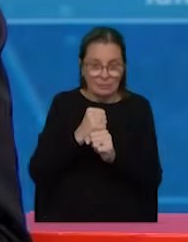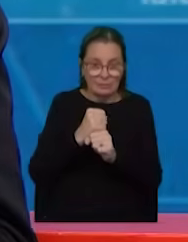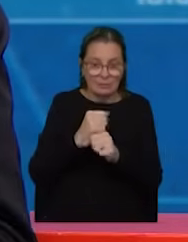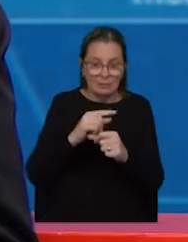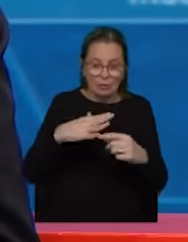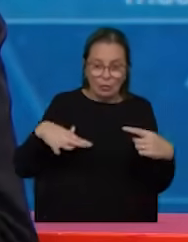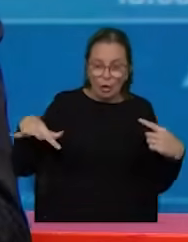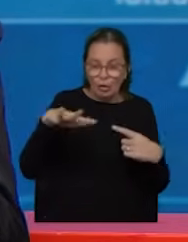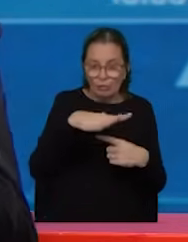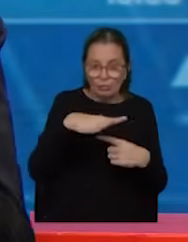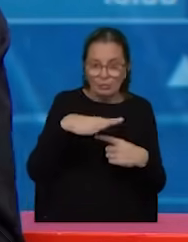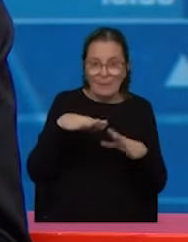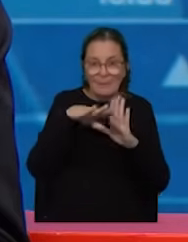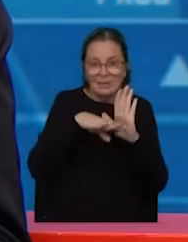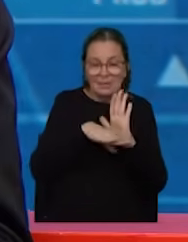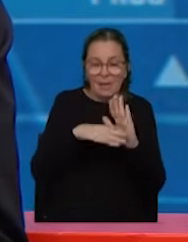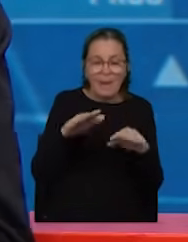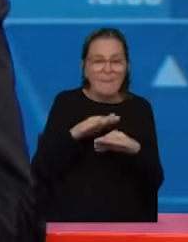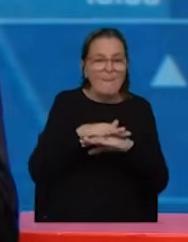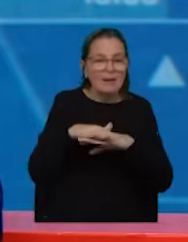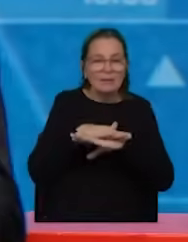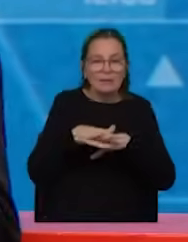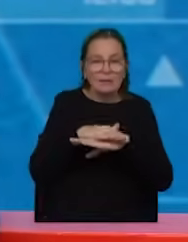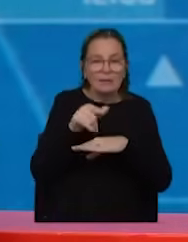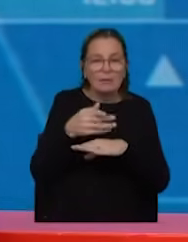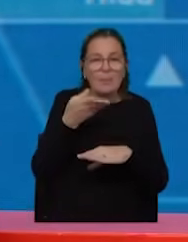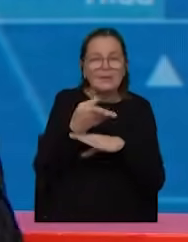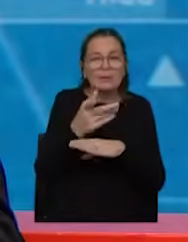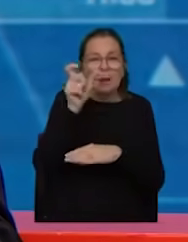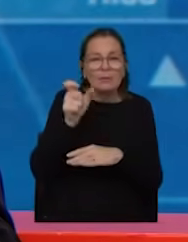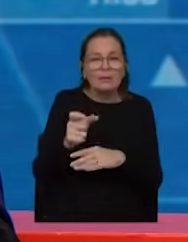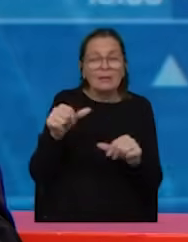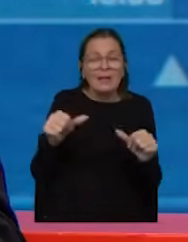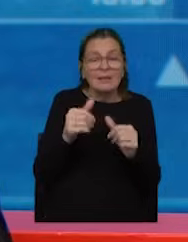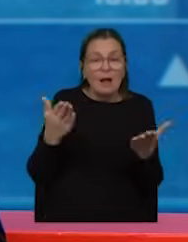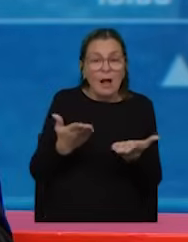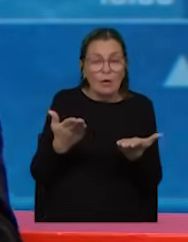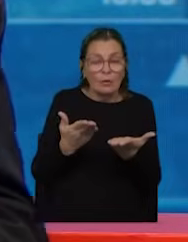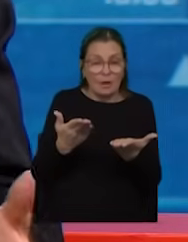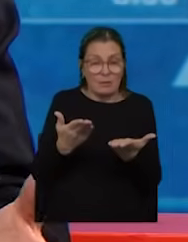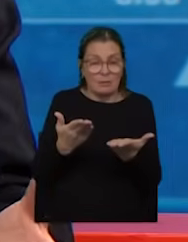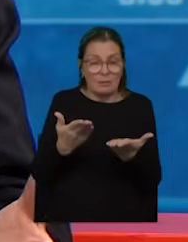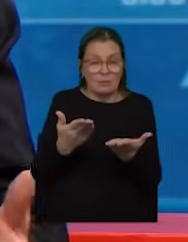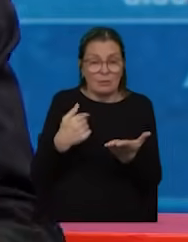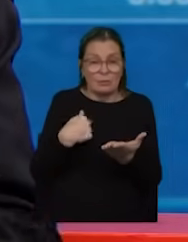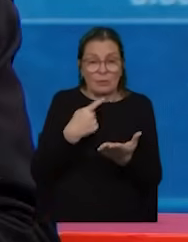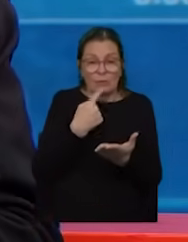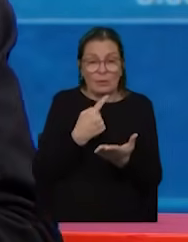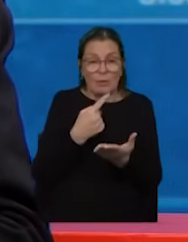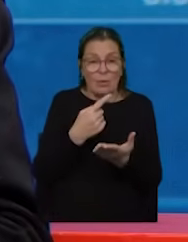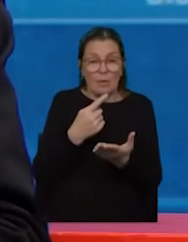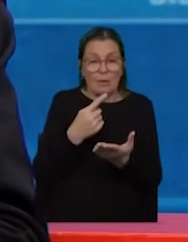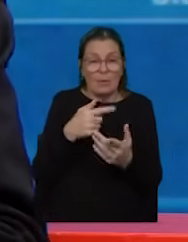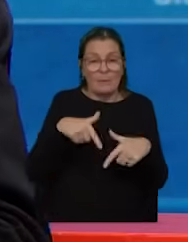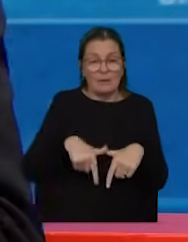acuerdo en medidas mínimas eso es lo que está reclamando la gente lo que tienen que hacer ahora ahora Yo lamento Escuchar